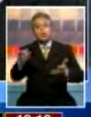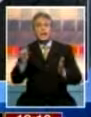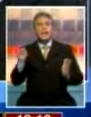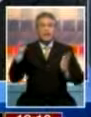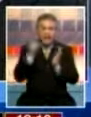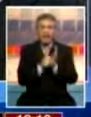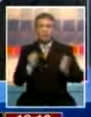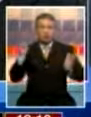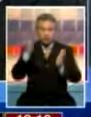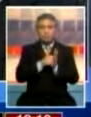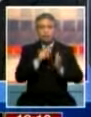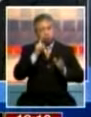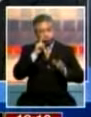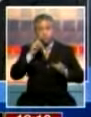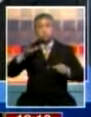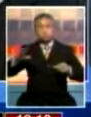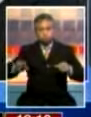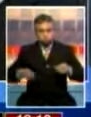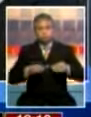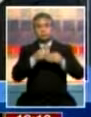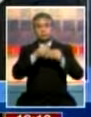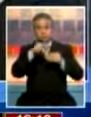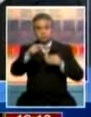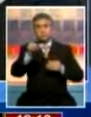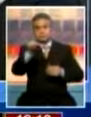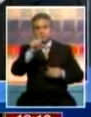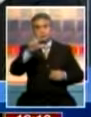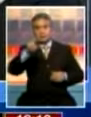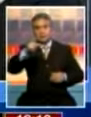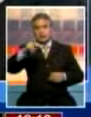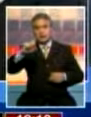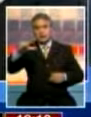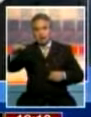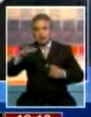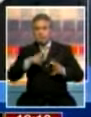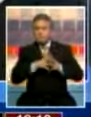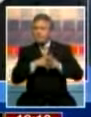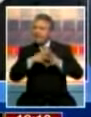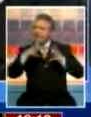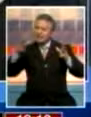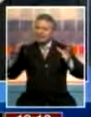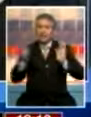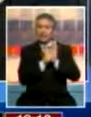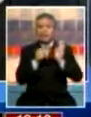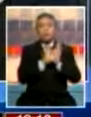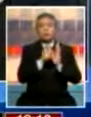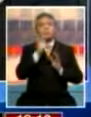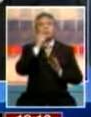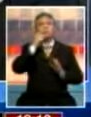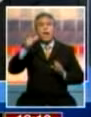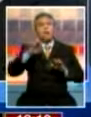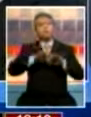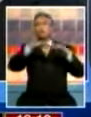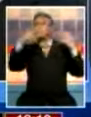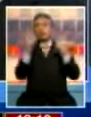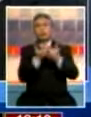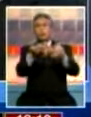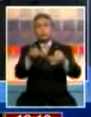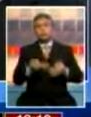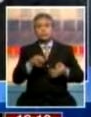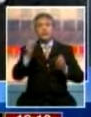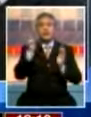y acá se incorporan a las instituciones que justamente el CERNAC ha recibido más reclamos. ¿Cuál es el universo de reclamos y principalmente en qué se